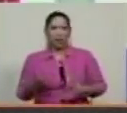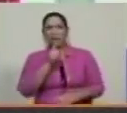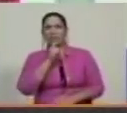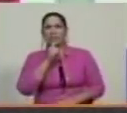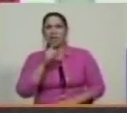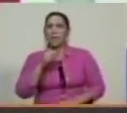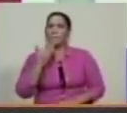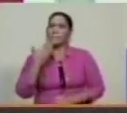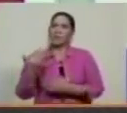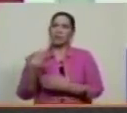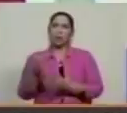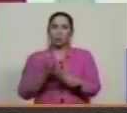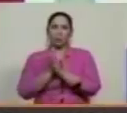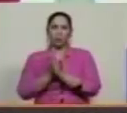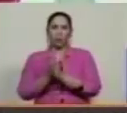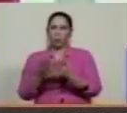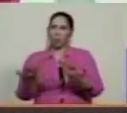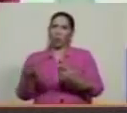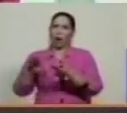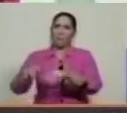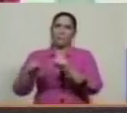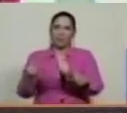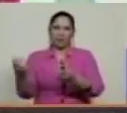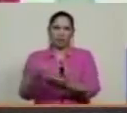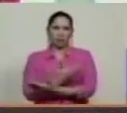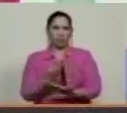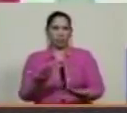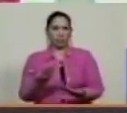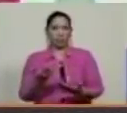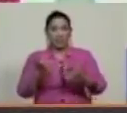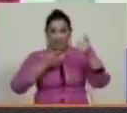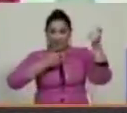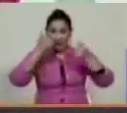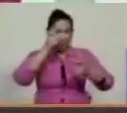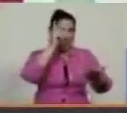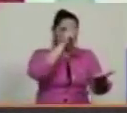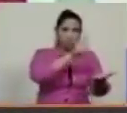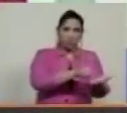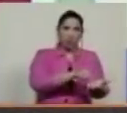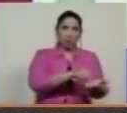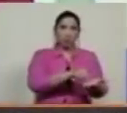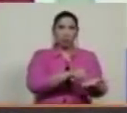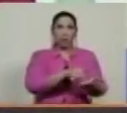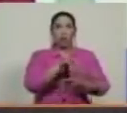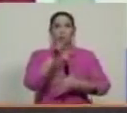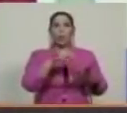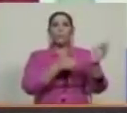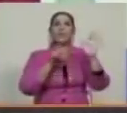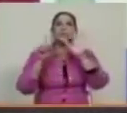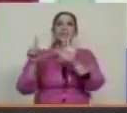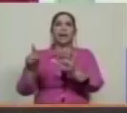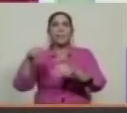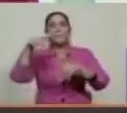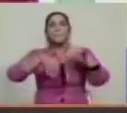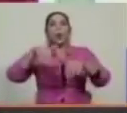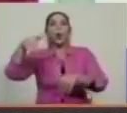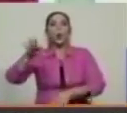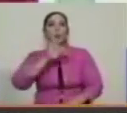Pero así gobernaba la cuarta porque no tomaban en cuenta al pueblo. Hugo Chávez dijo aquí, el que vote por Hugo Chávez en el 2006, vota por el